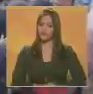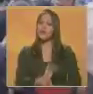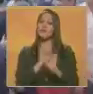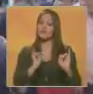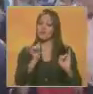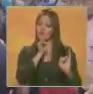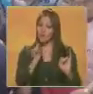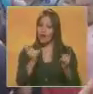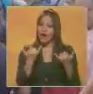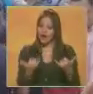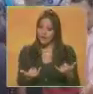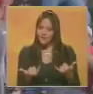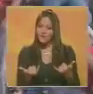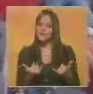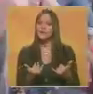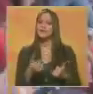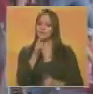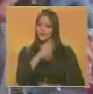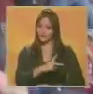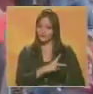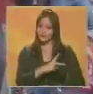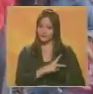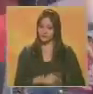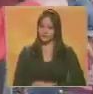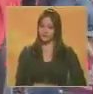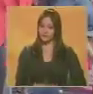el estado no espartana maria presilla noticiero venevisión